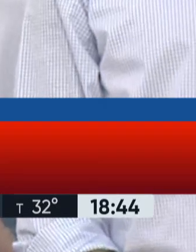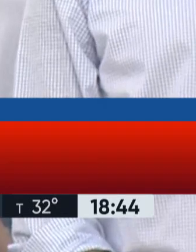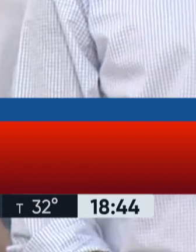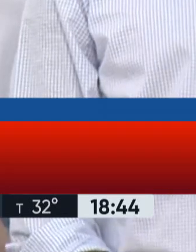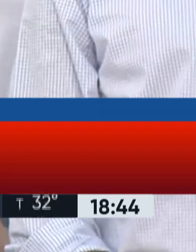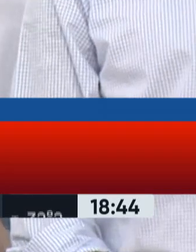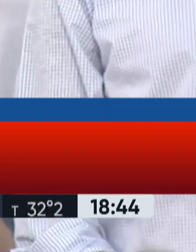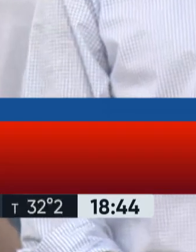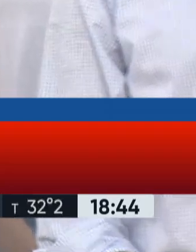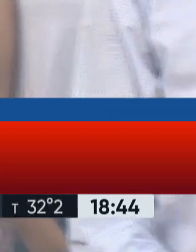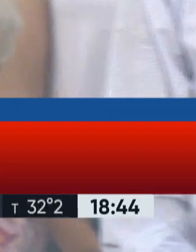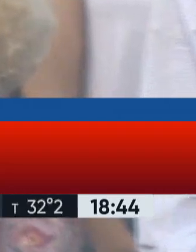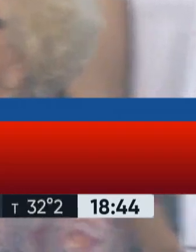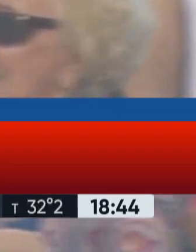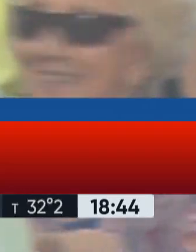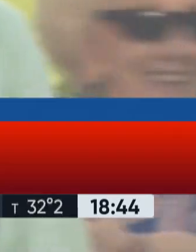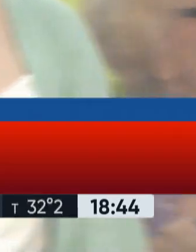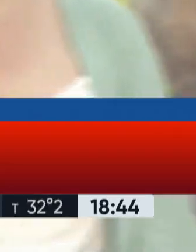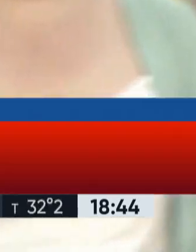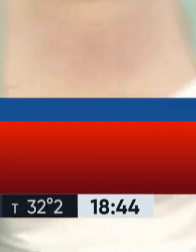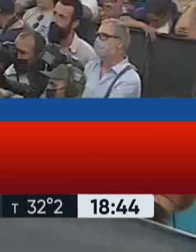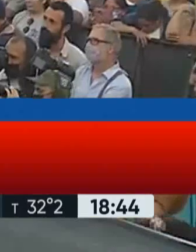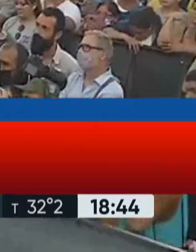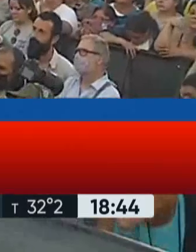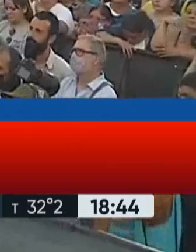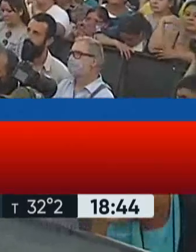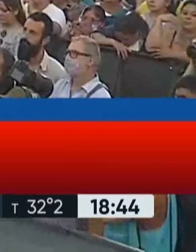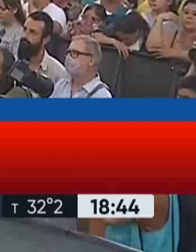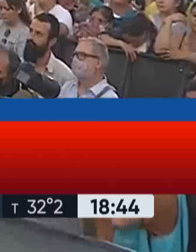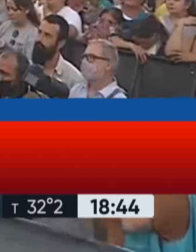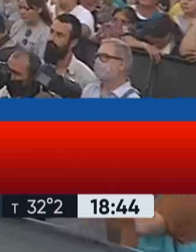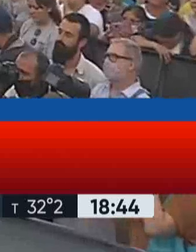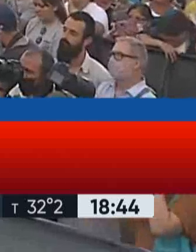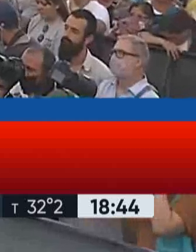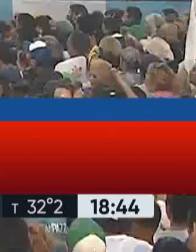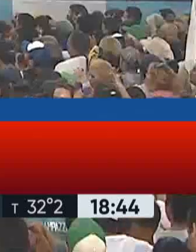presidencia el 10 de diciembre del año 2019. Se parecen mucho,